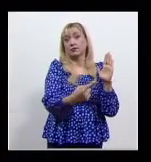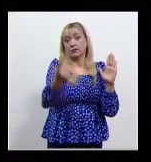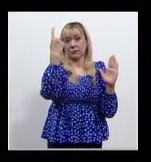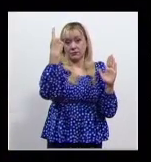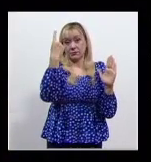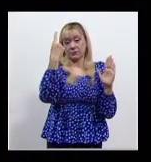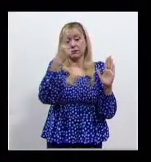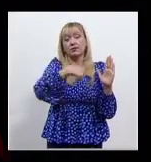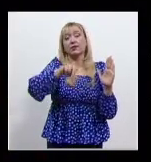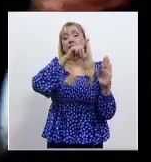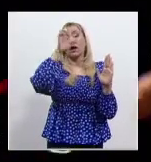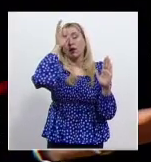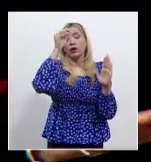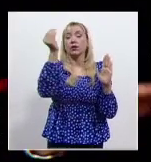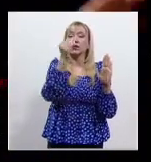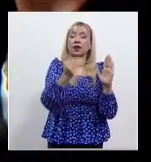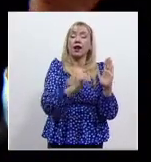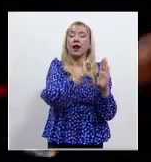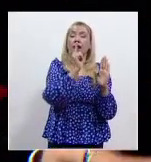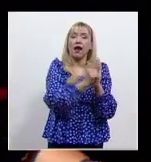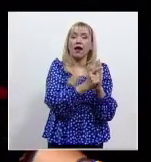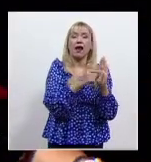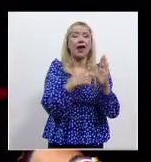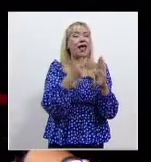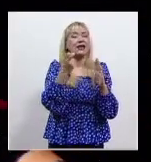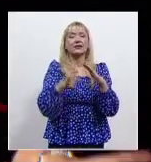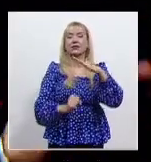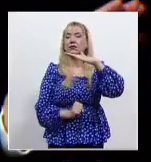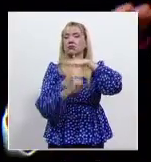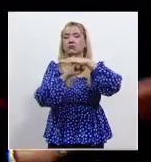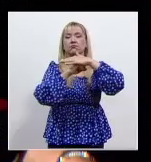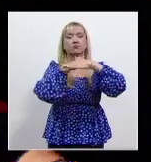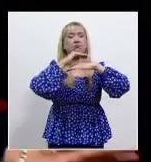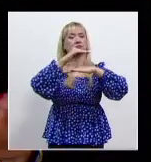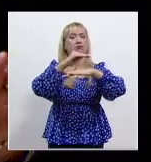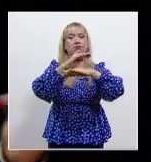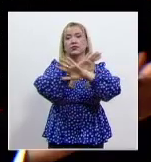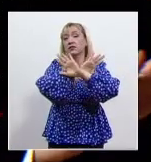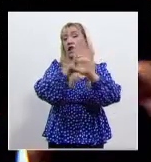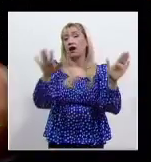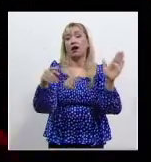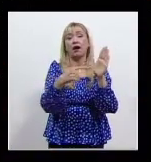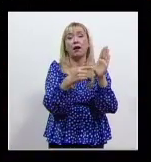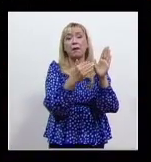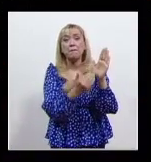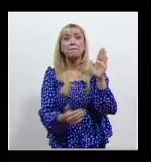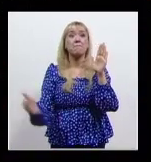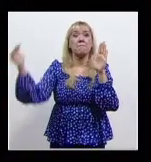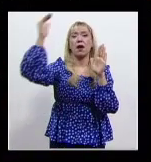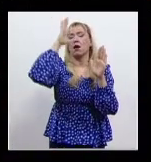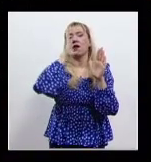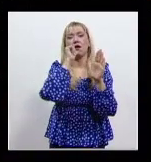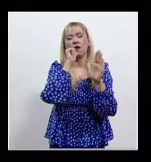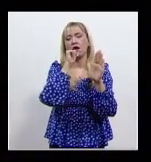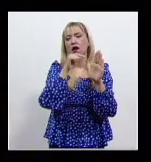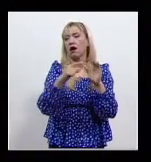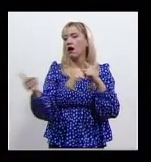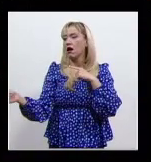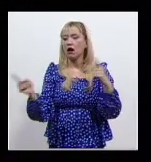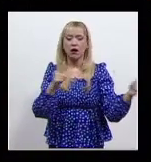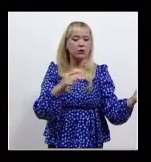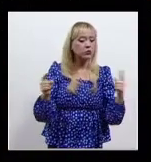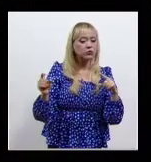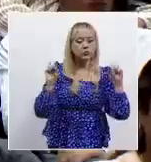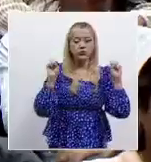pactos, la gran mesa donde hasta aquí es el límite de lo que las partes alcanzaron a negociar y que debe regir